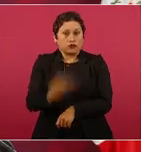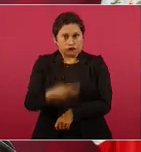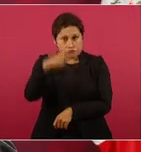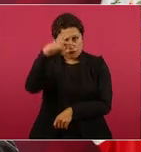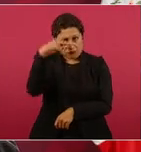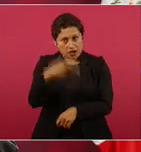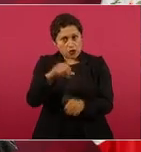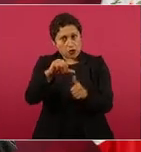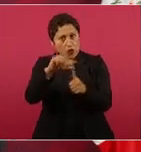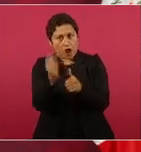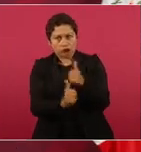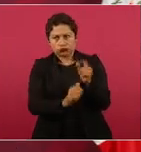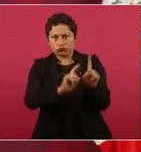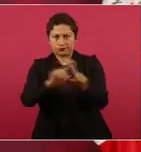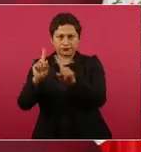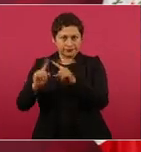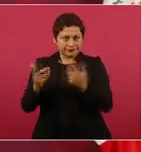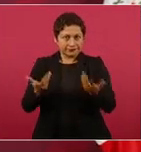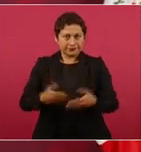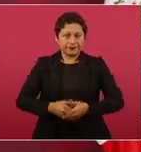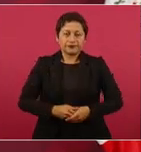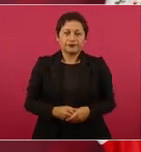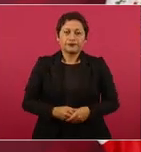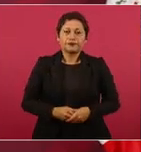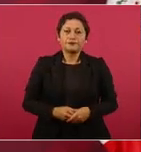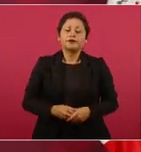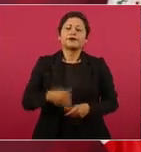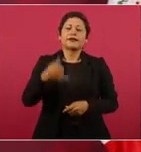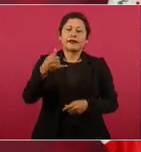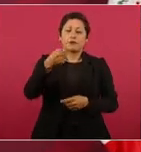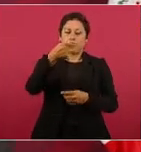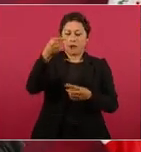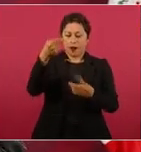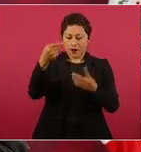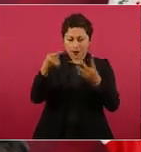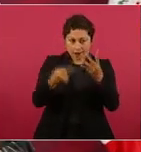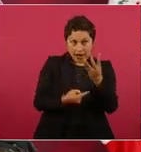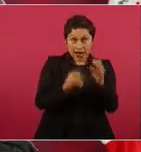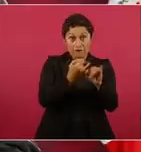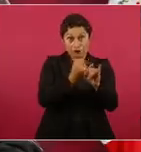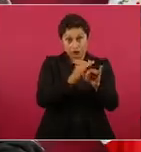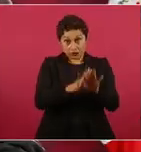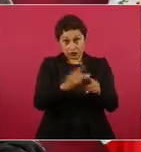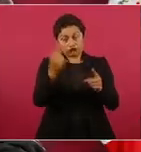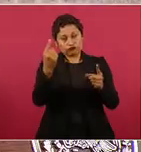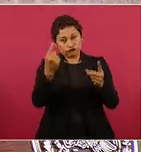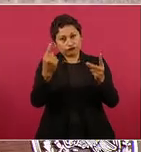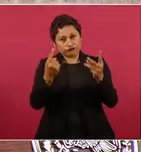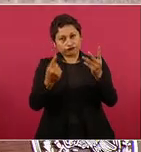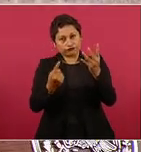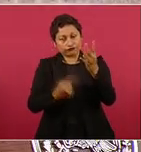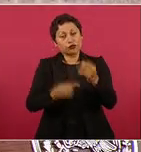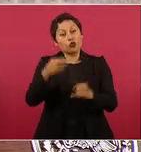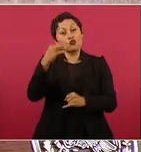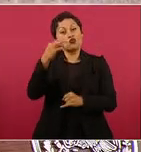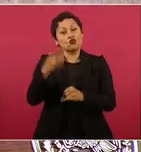México. Y también, terminando las exposiciones, vamos